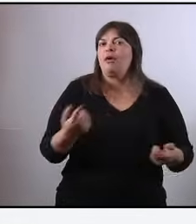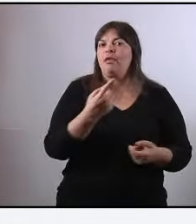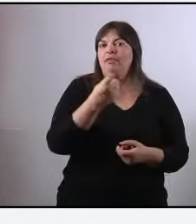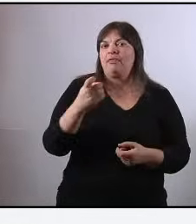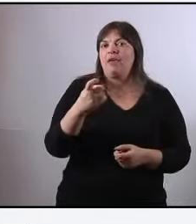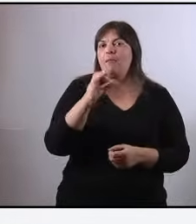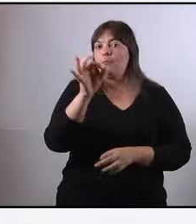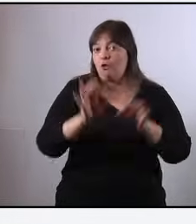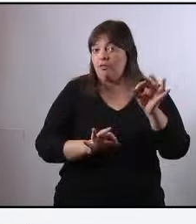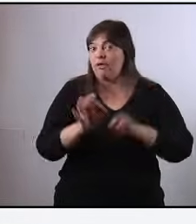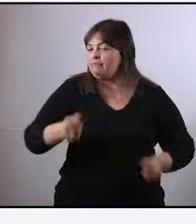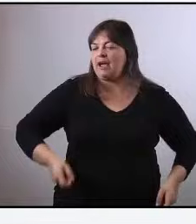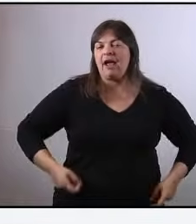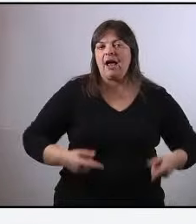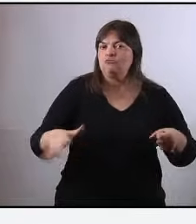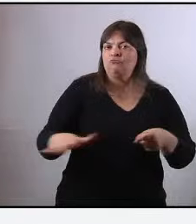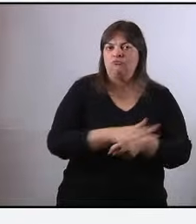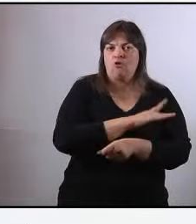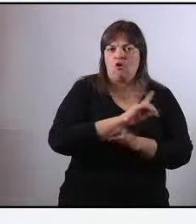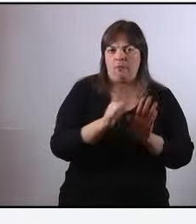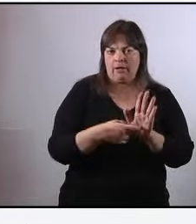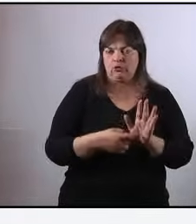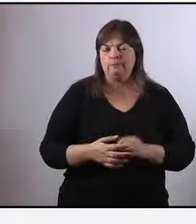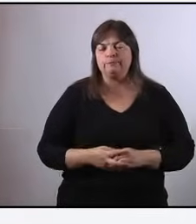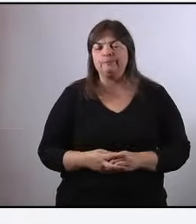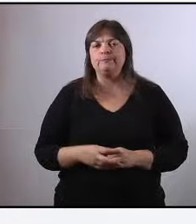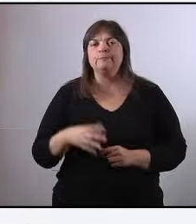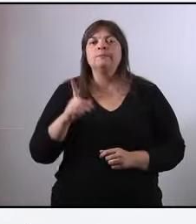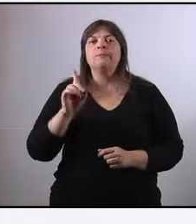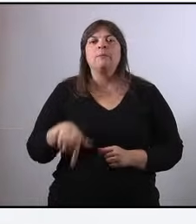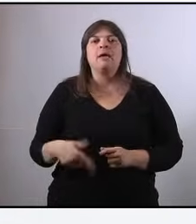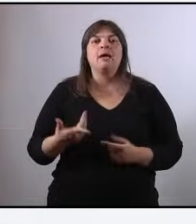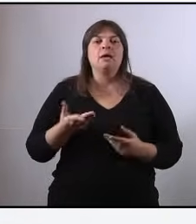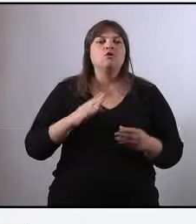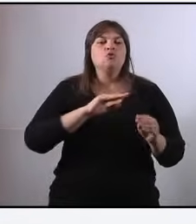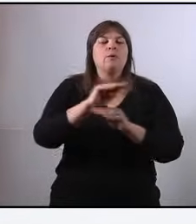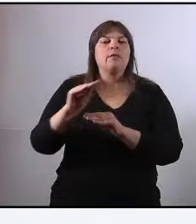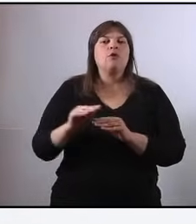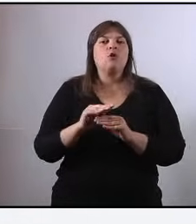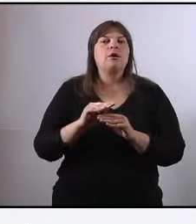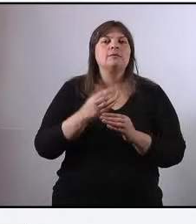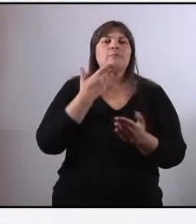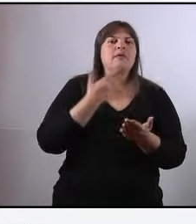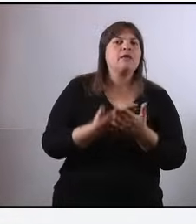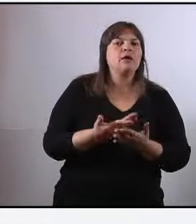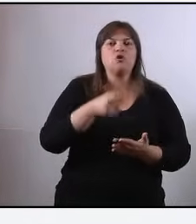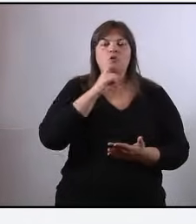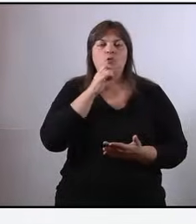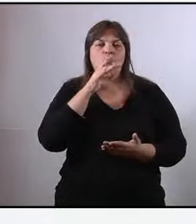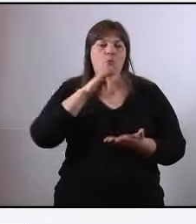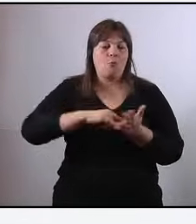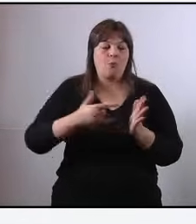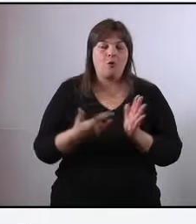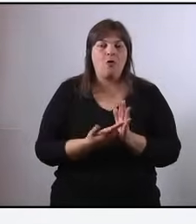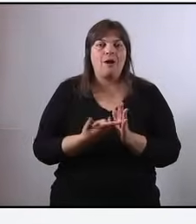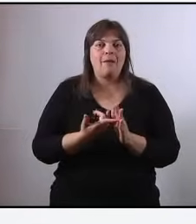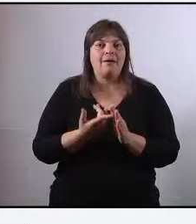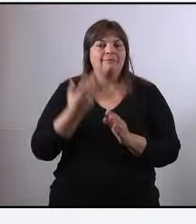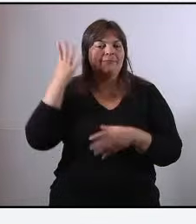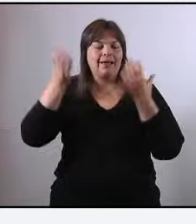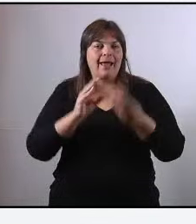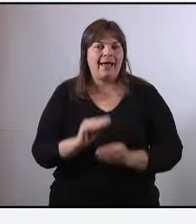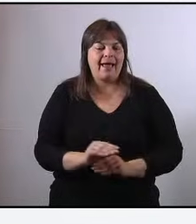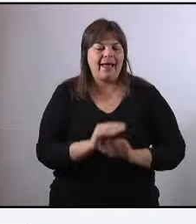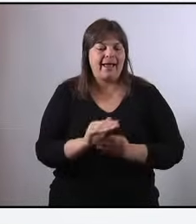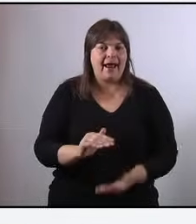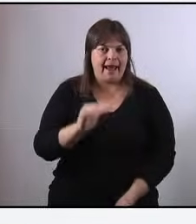los gastos. También se van a poder solicitar estas ayudas para desarrollar los programas de cría que